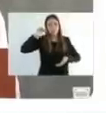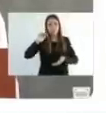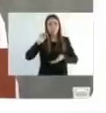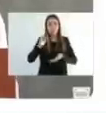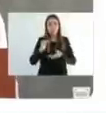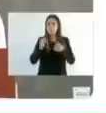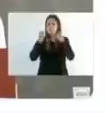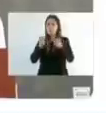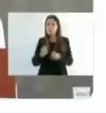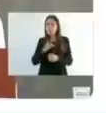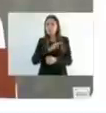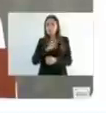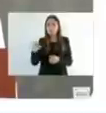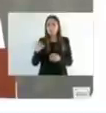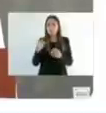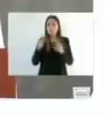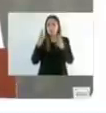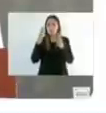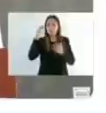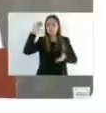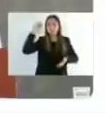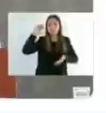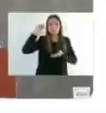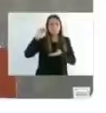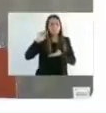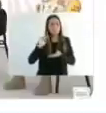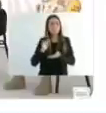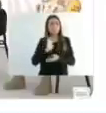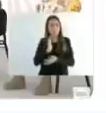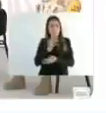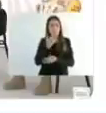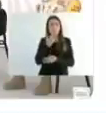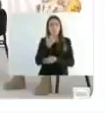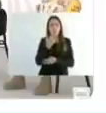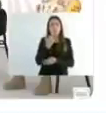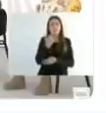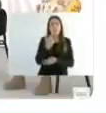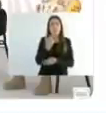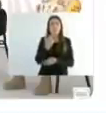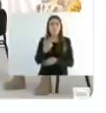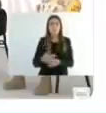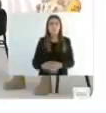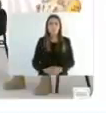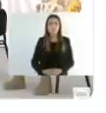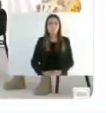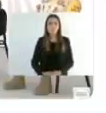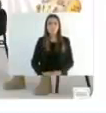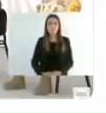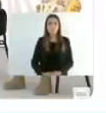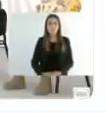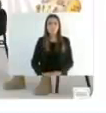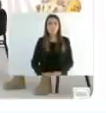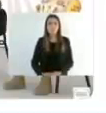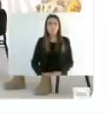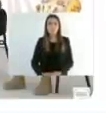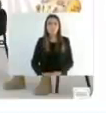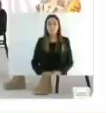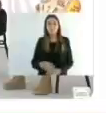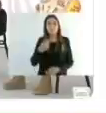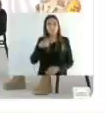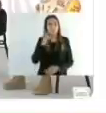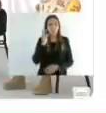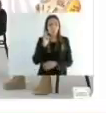Ya se está avanzando, pero cada vez vamos a